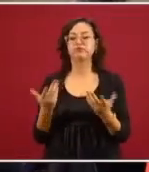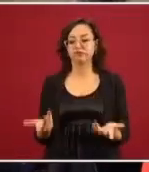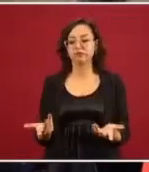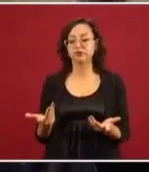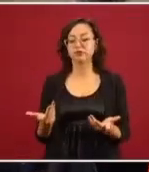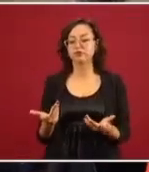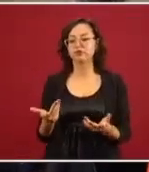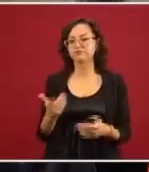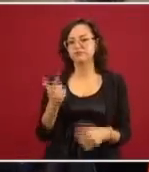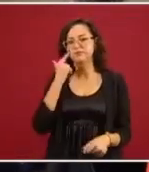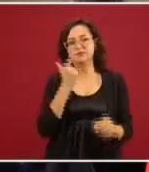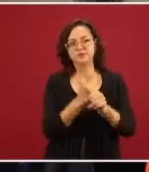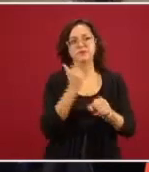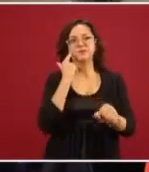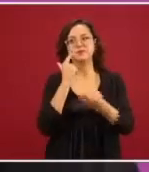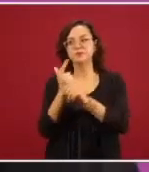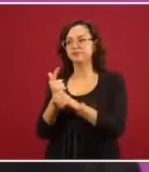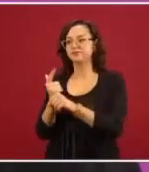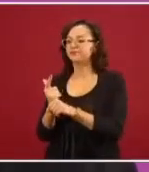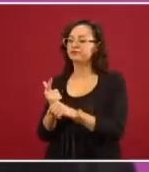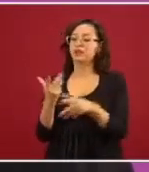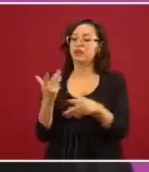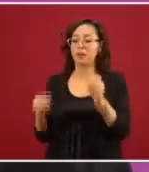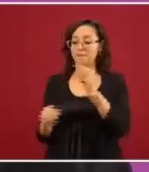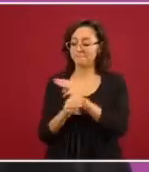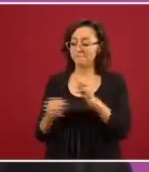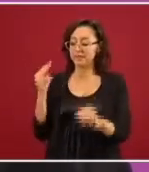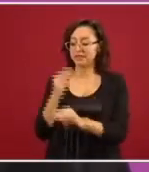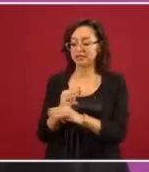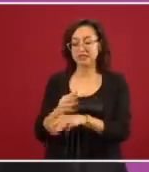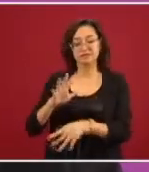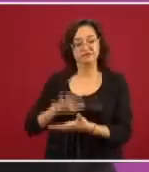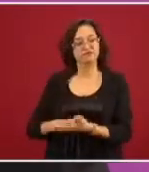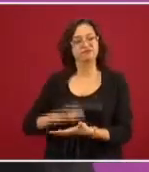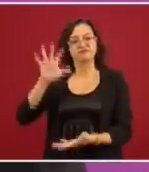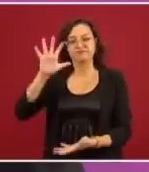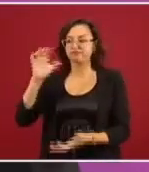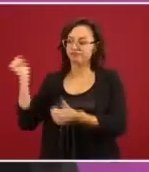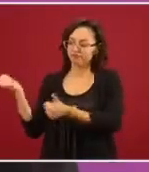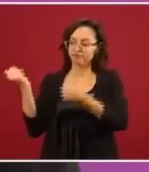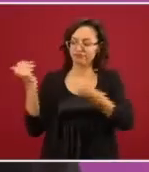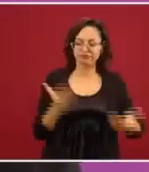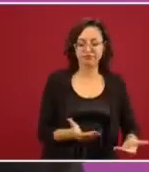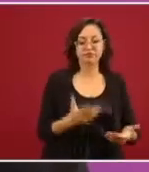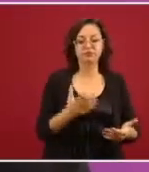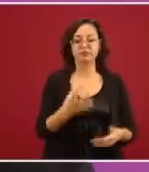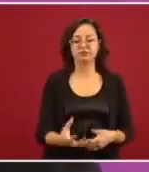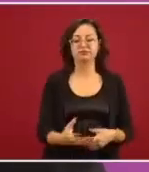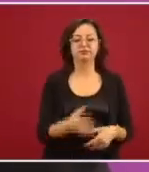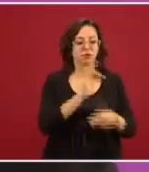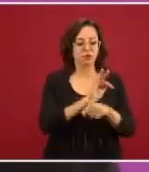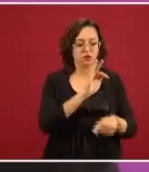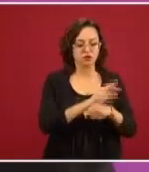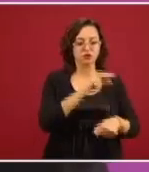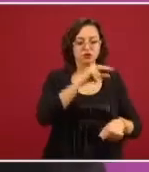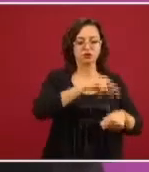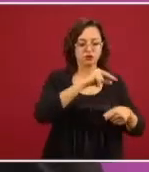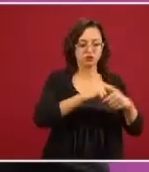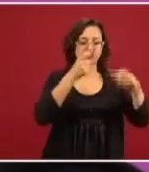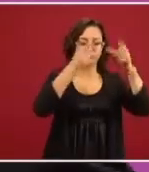más material, primero, de protección a los trabajadores de la salud, ventiladores, monitores y otros equipos.